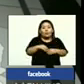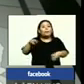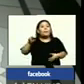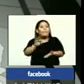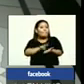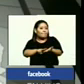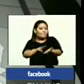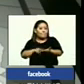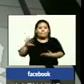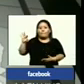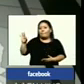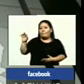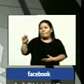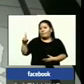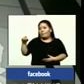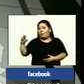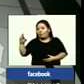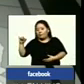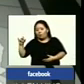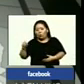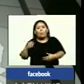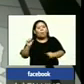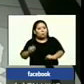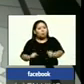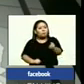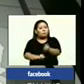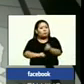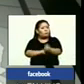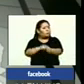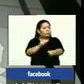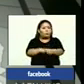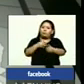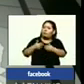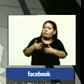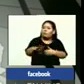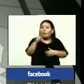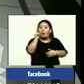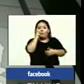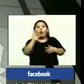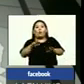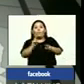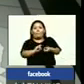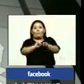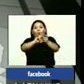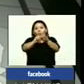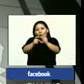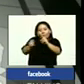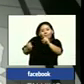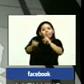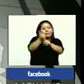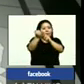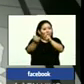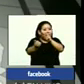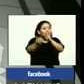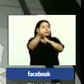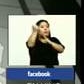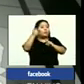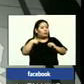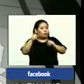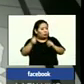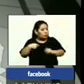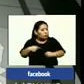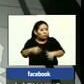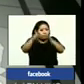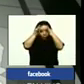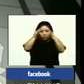ahí desde siempre para darte soporte en todo momento y además ver tu evolución en cada paso y acompañarte